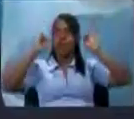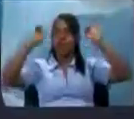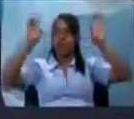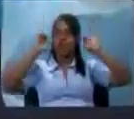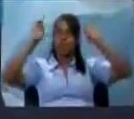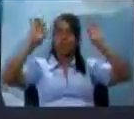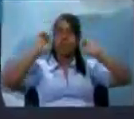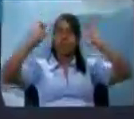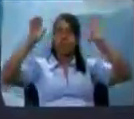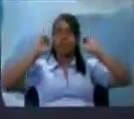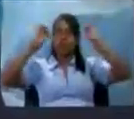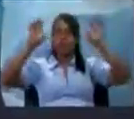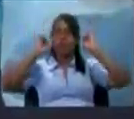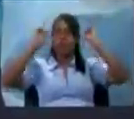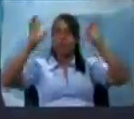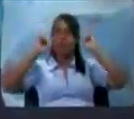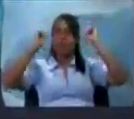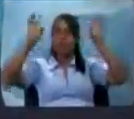¡Yeah!